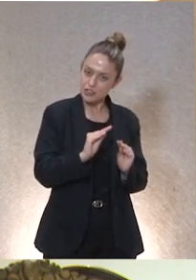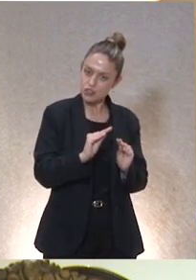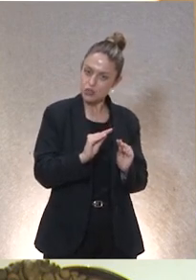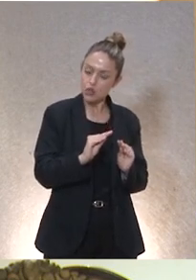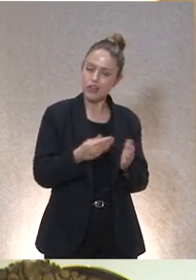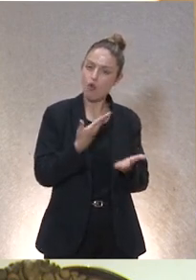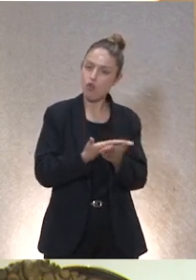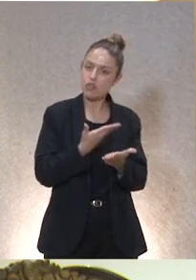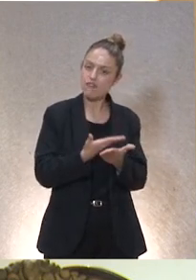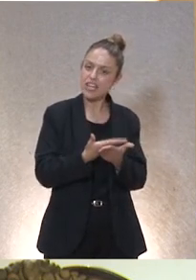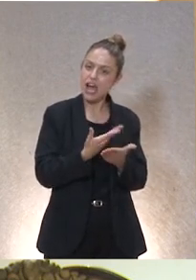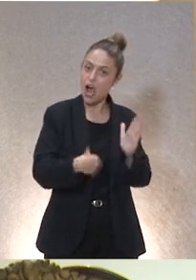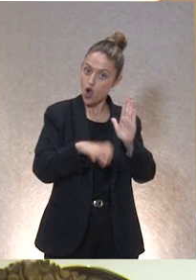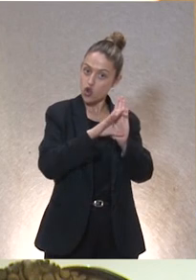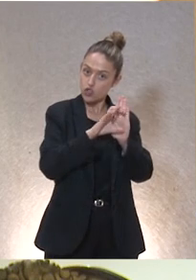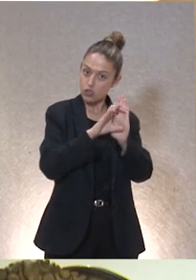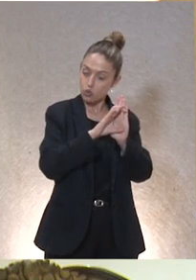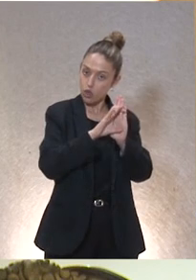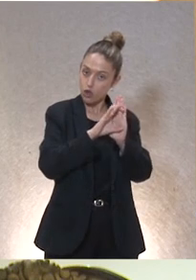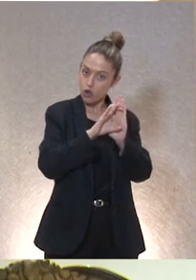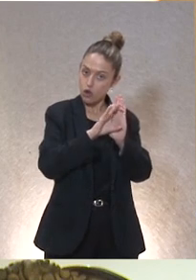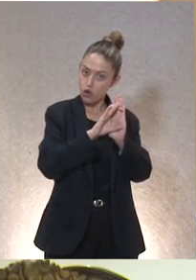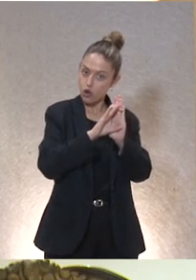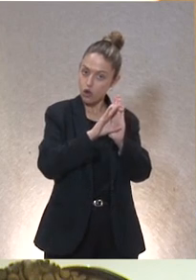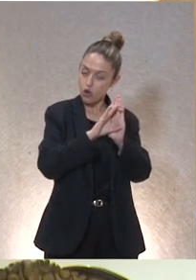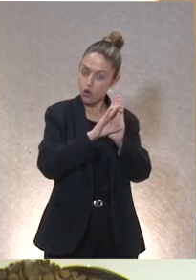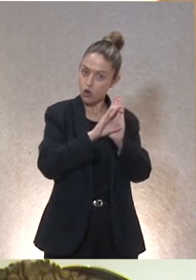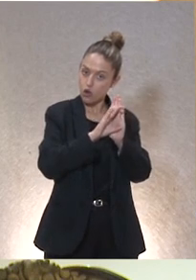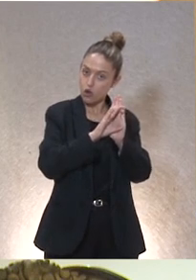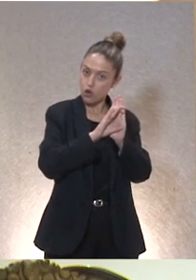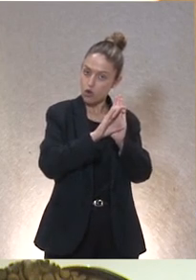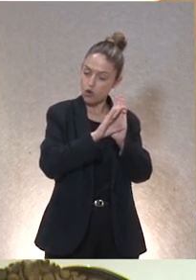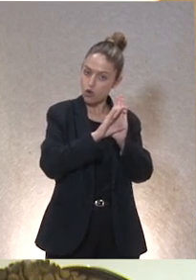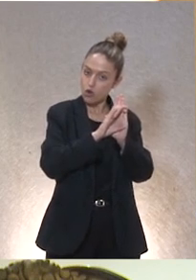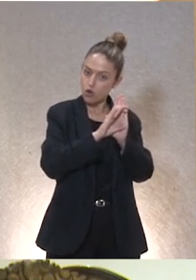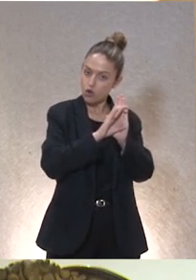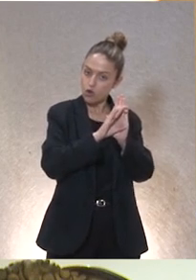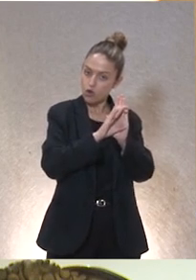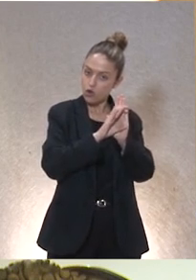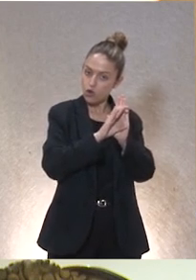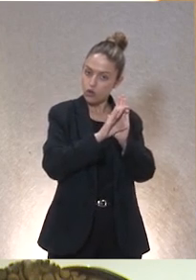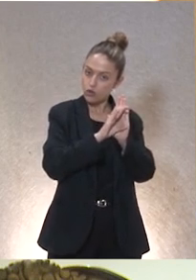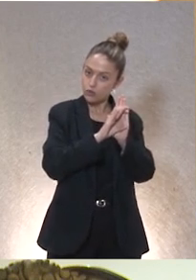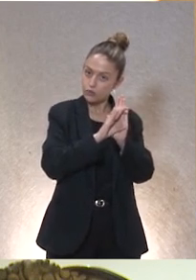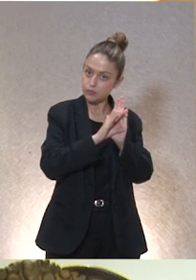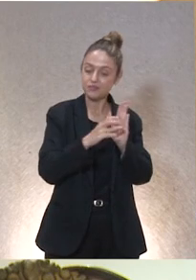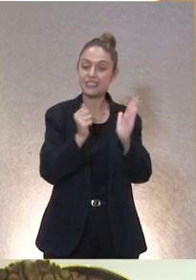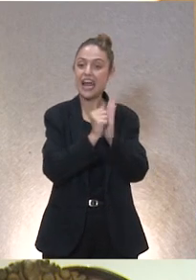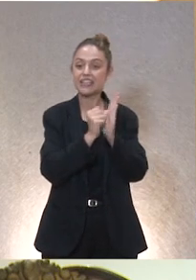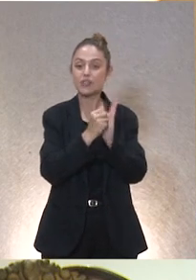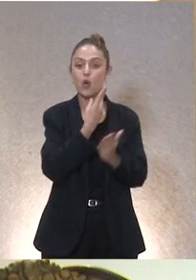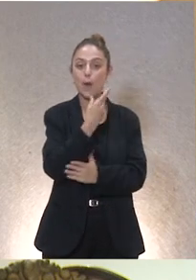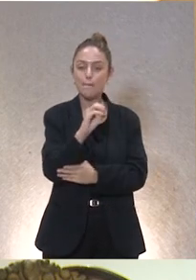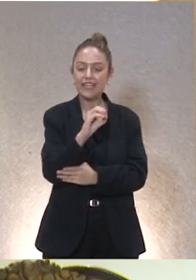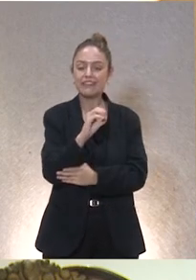que en nuestra Constitución los constituyentes nos dedicaran un artículo 20